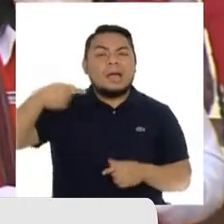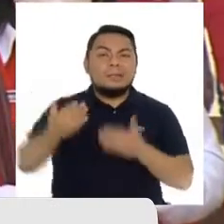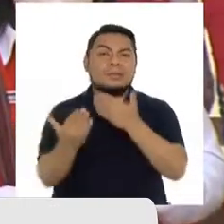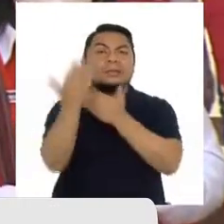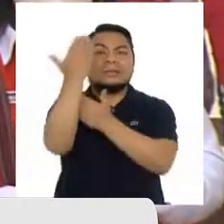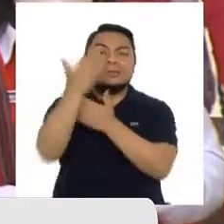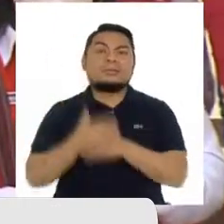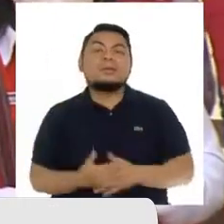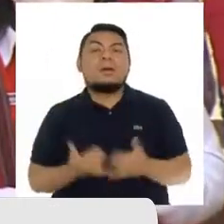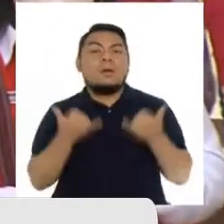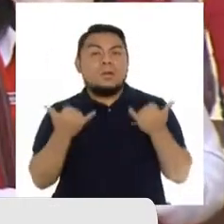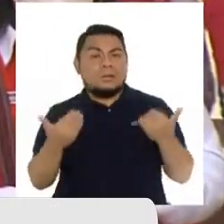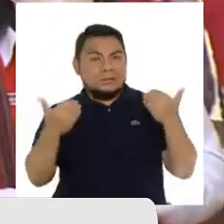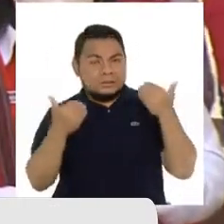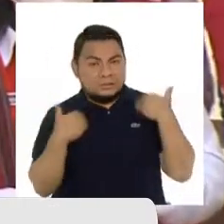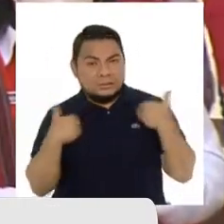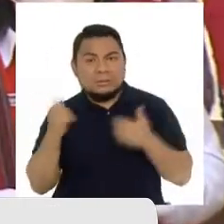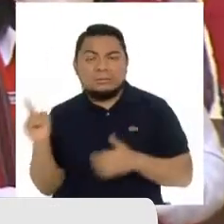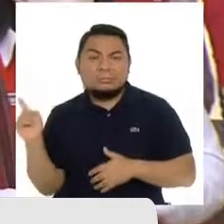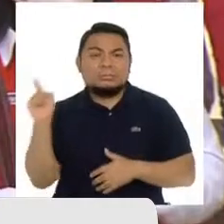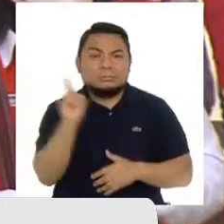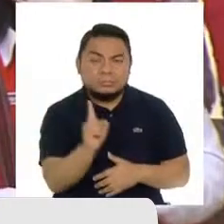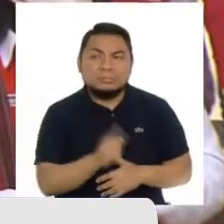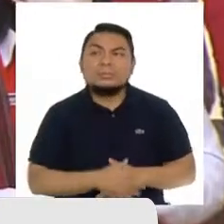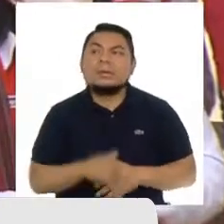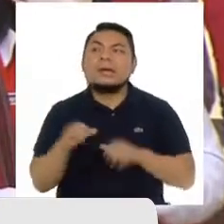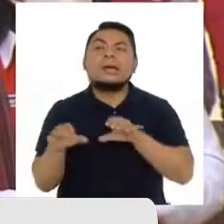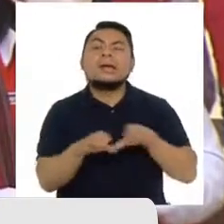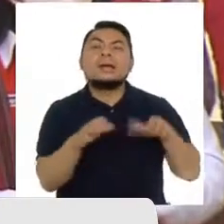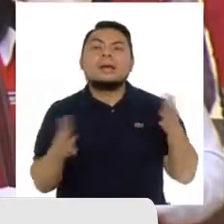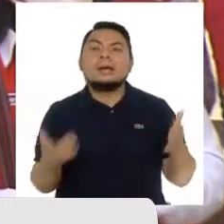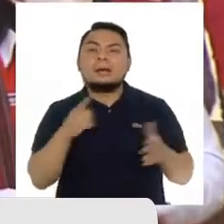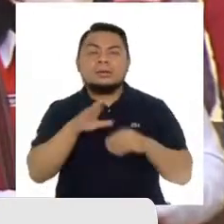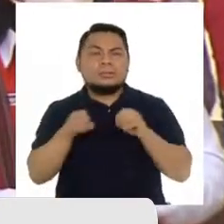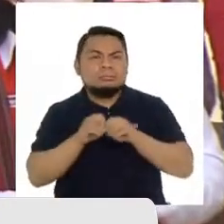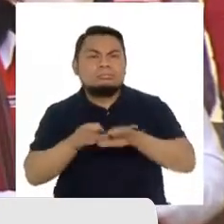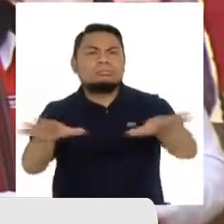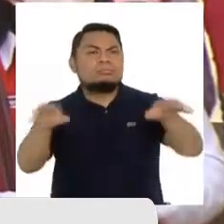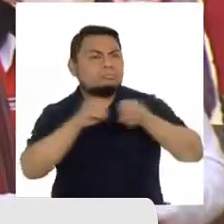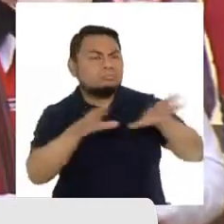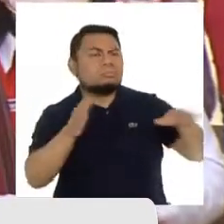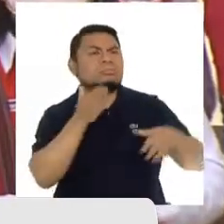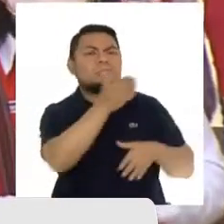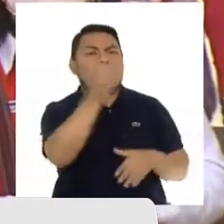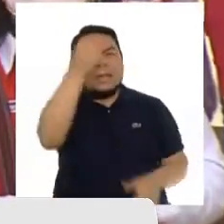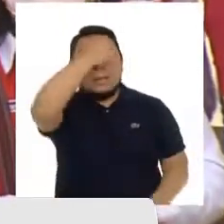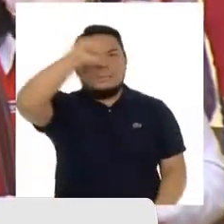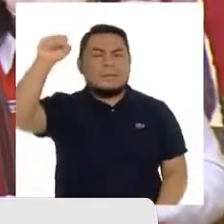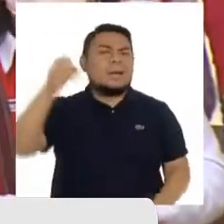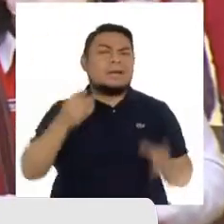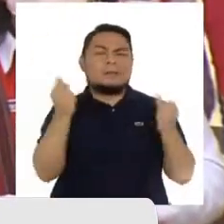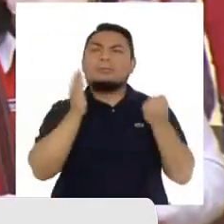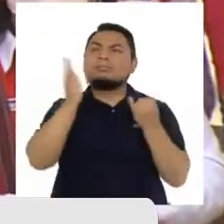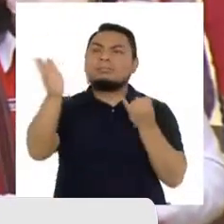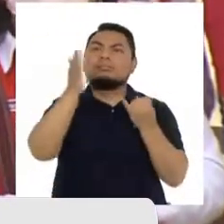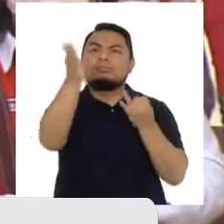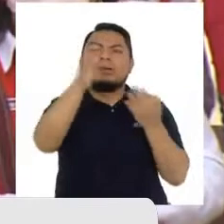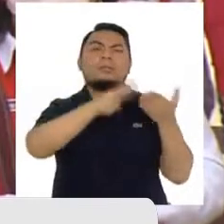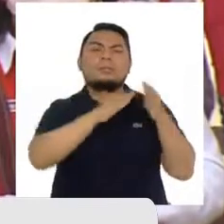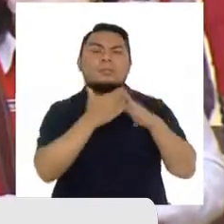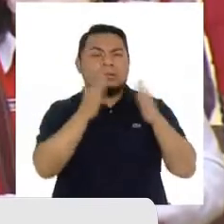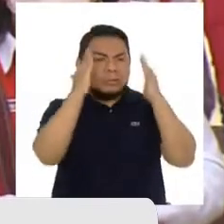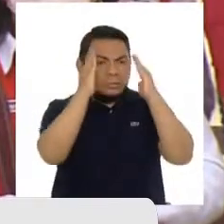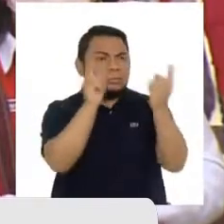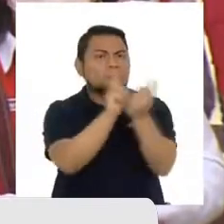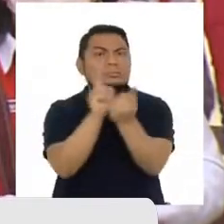hoy tendremos presente el accionar de descentralizar y viajar inmediatamente a los pueblos para su